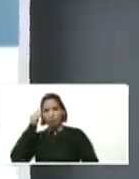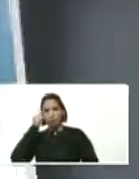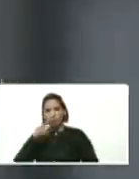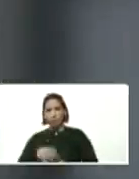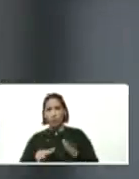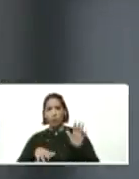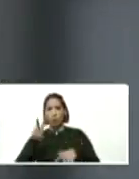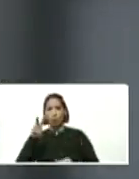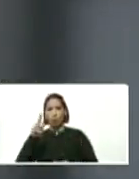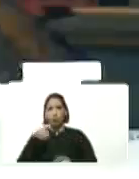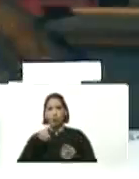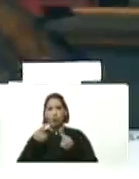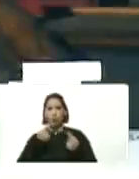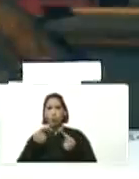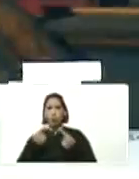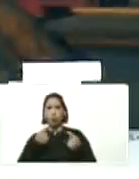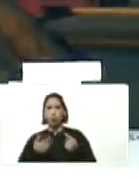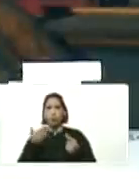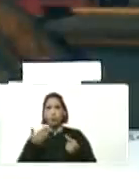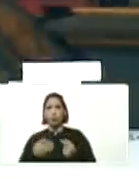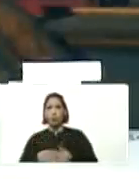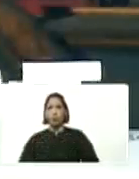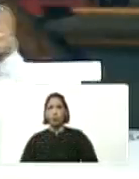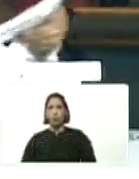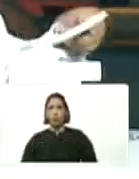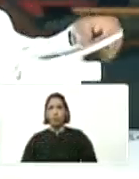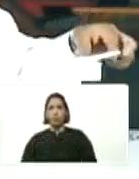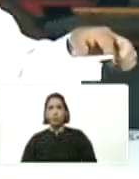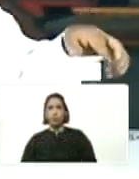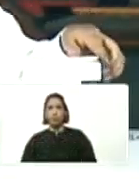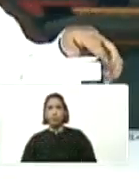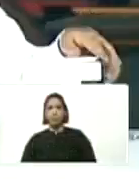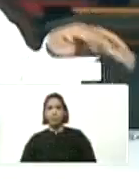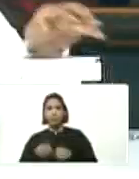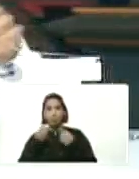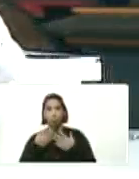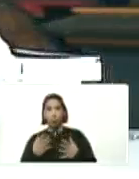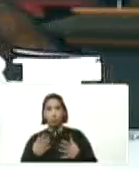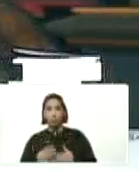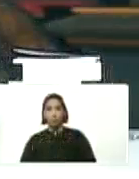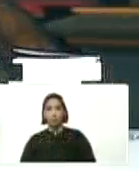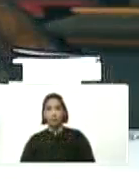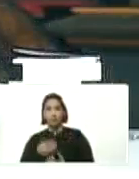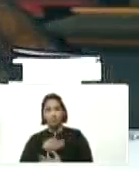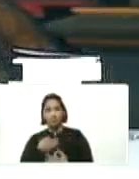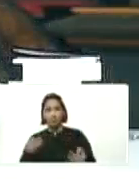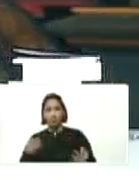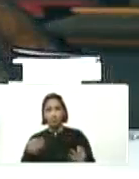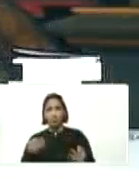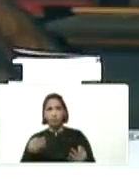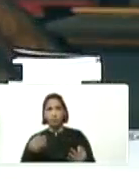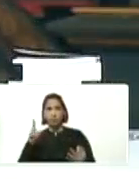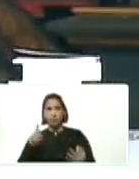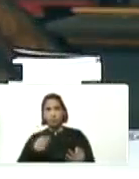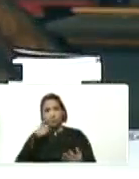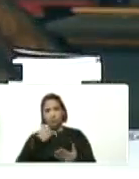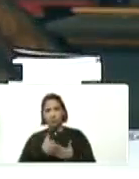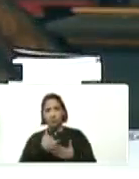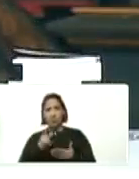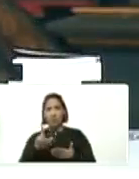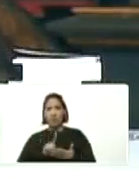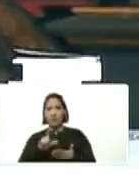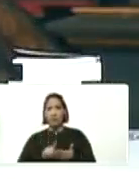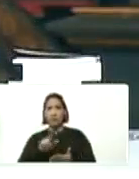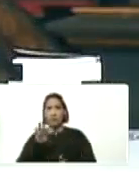12 discursos eminentes, vitales. Bueno, excelente. También fíjense, tengo un libro de